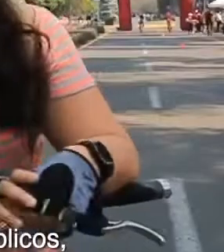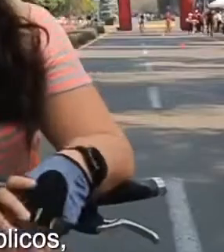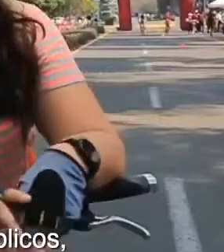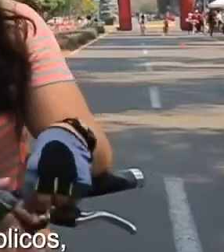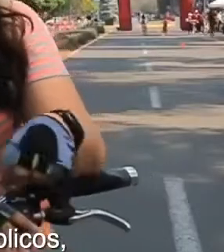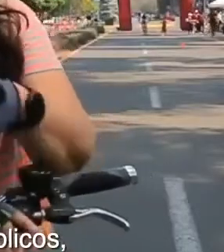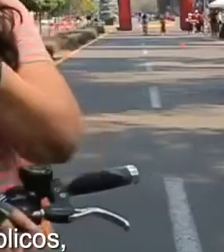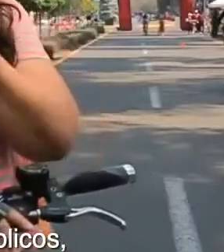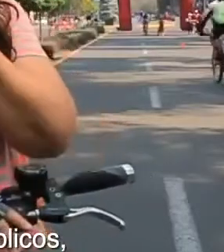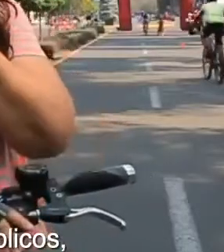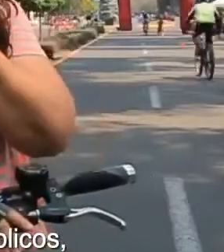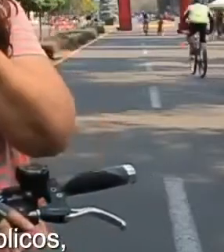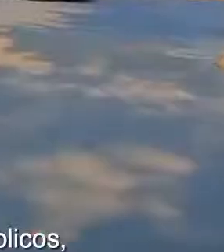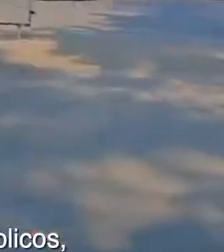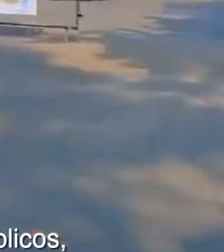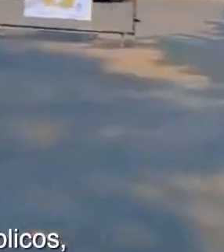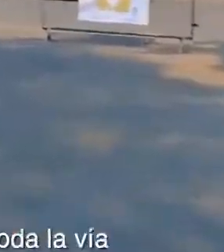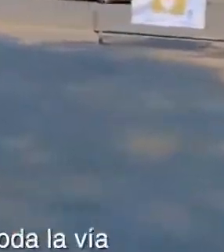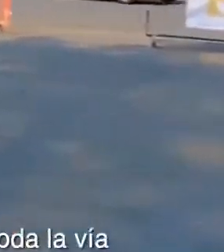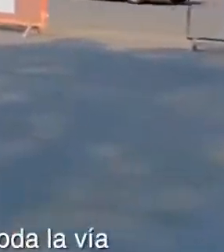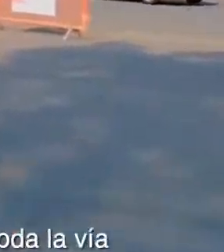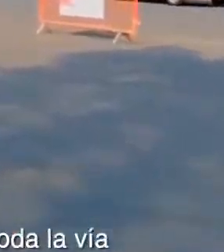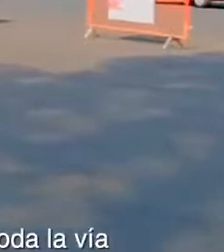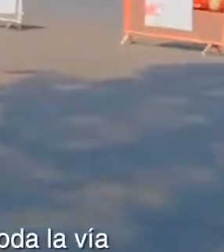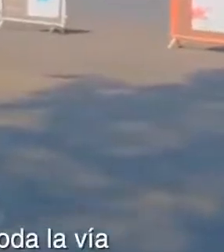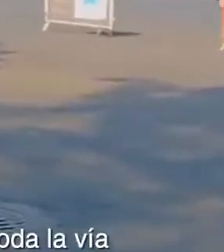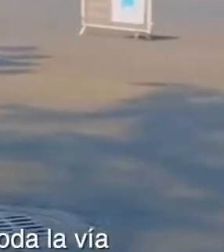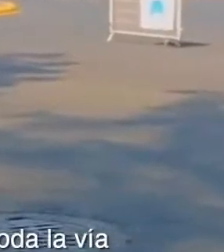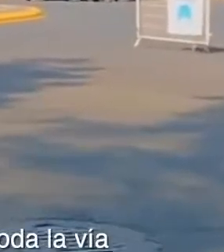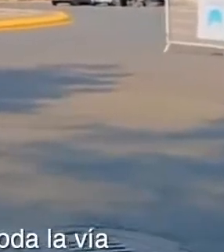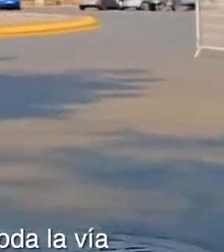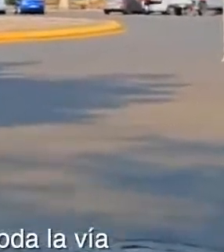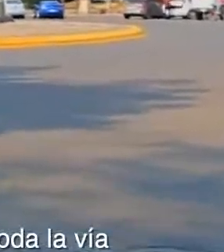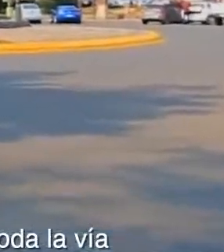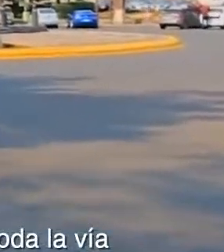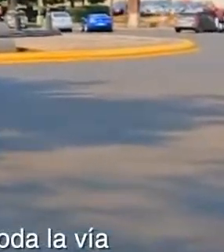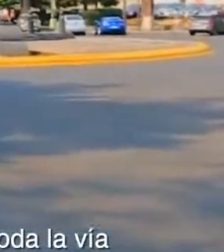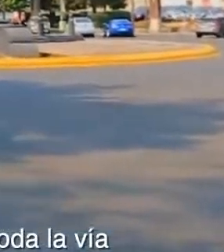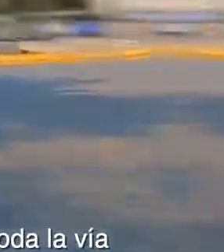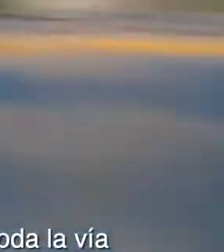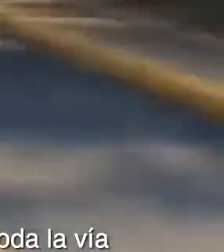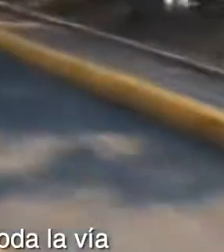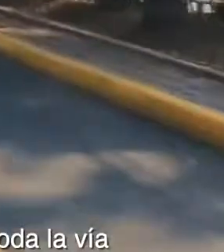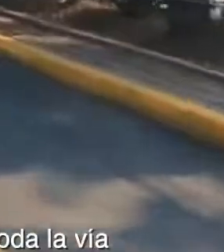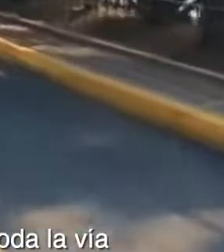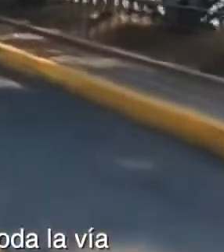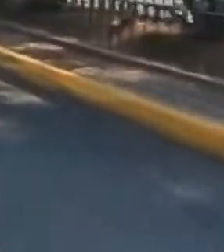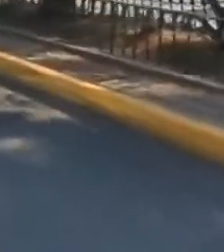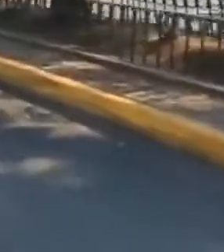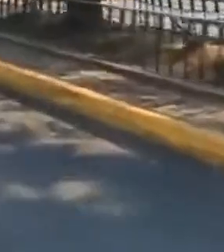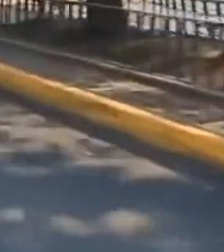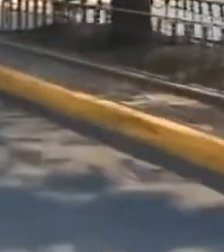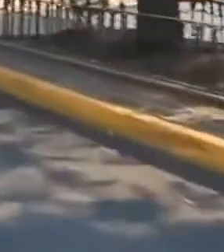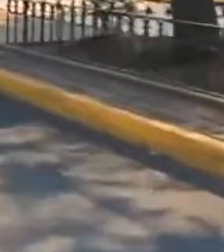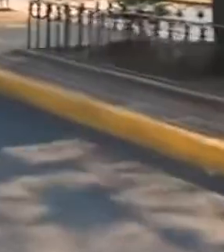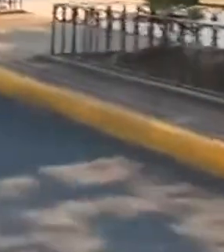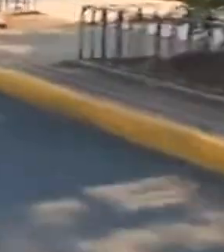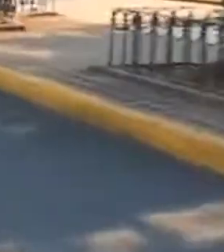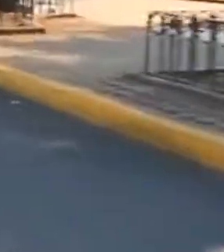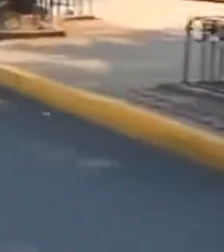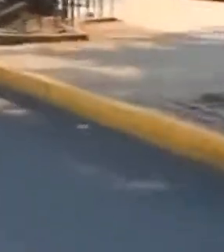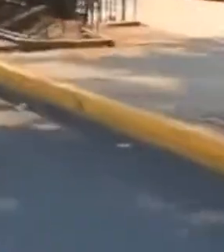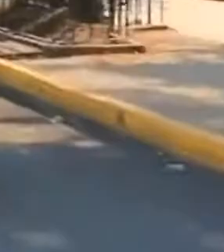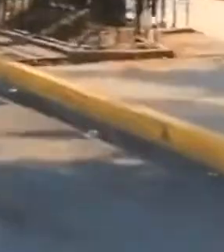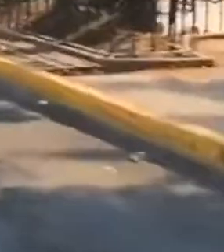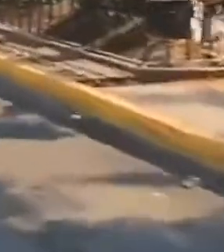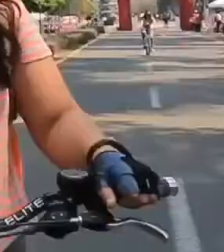Prácticamente estamos recuperando espacios públicos. Está concurrido desde las 7 de la mañana, ha estado concurrida toda la vía y no es otra cosa más que la